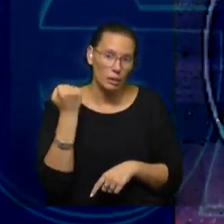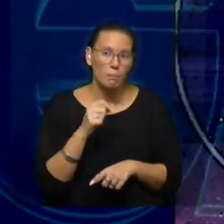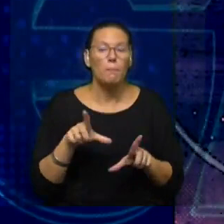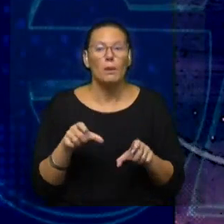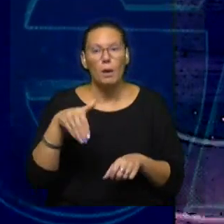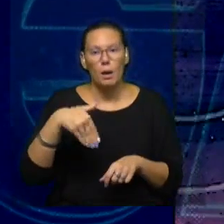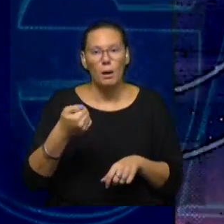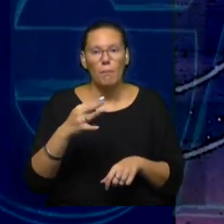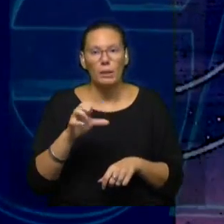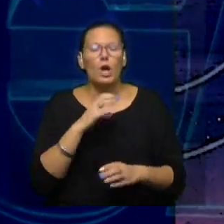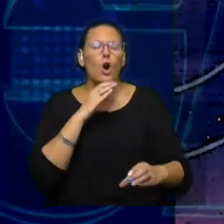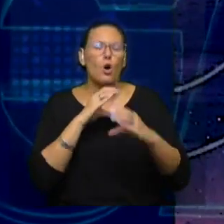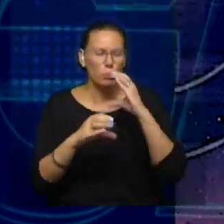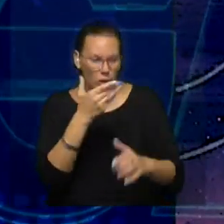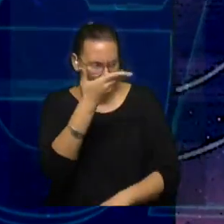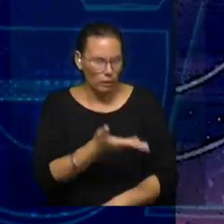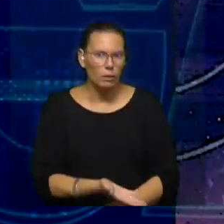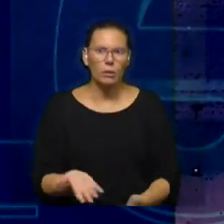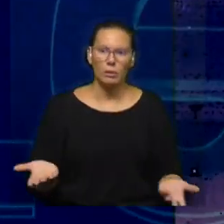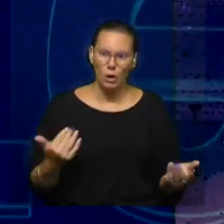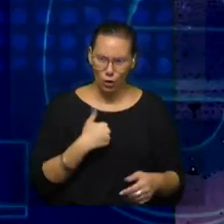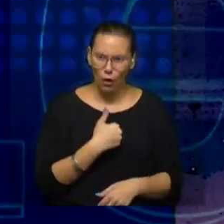claro. Mateo es un comunicador.